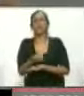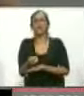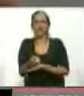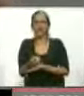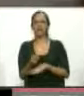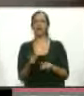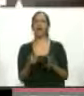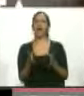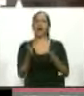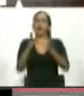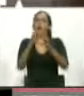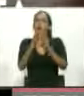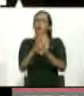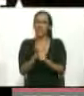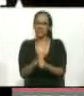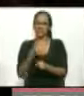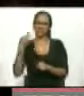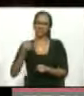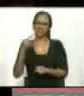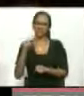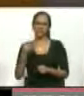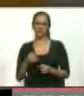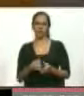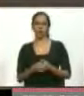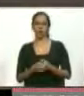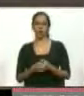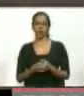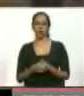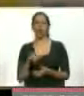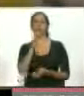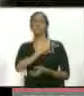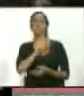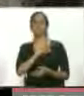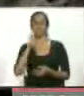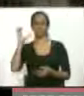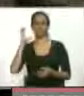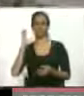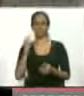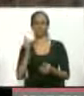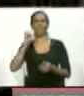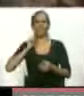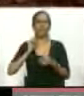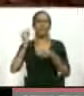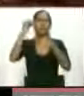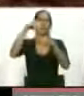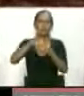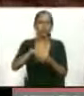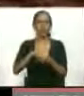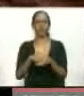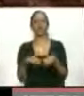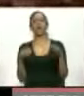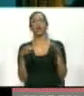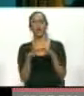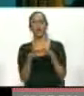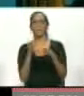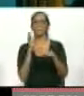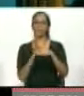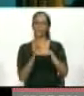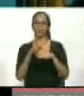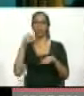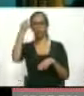convencer como se decreta una gran sociedad patriótica que incluye repito a los sectores medios de la población